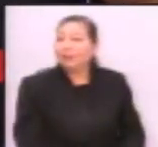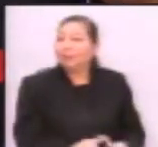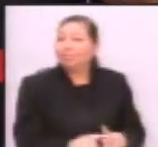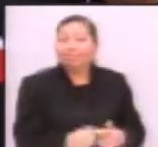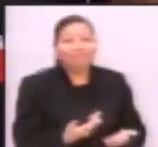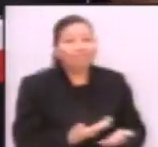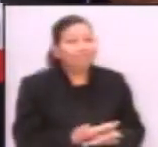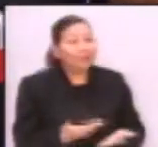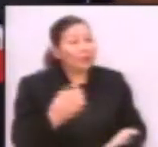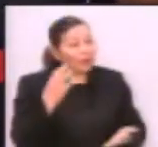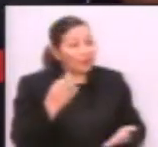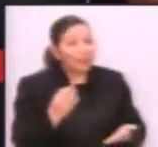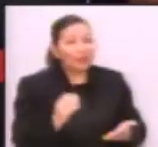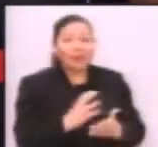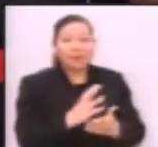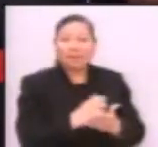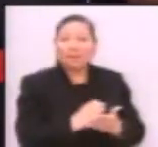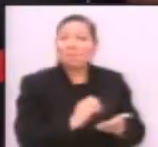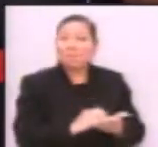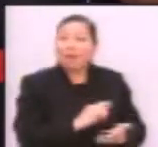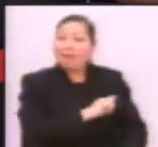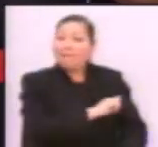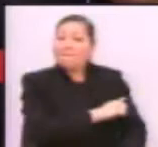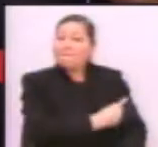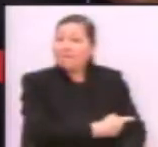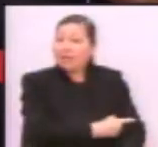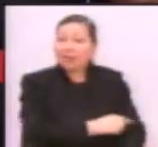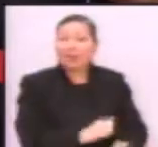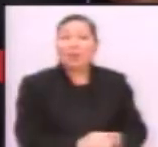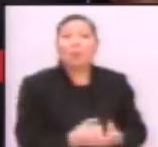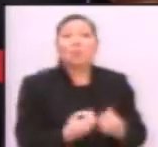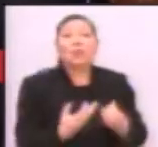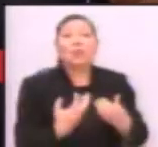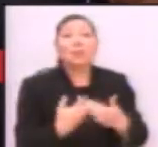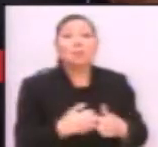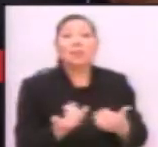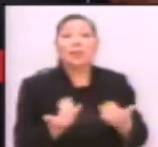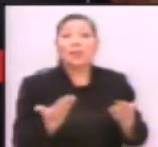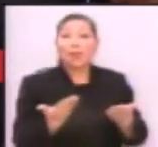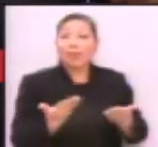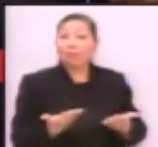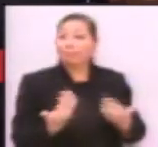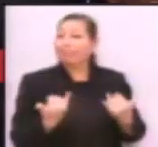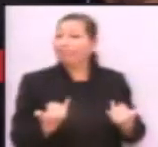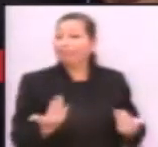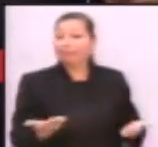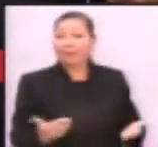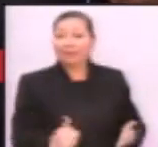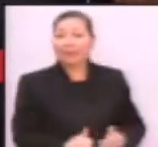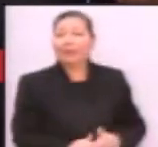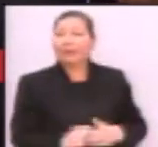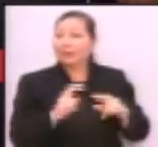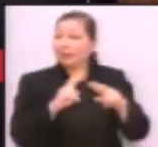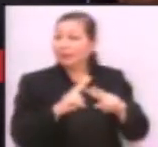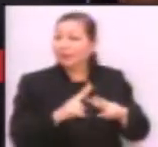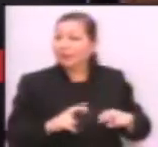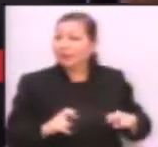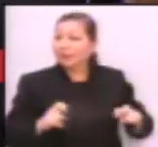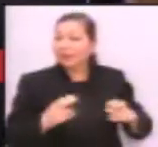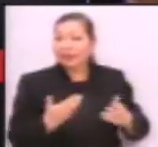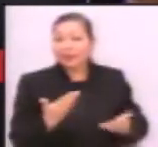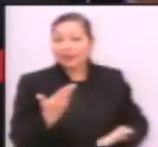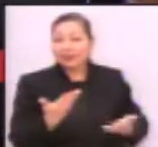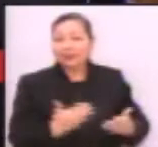Entonces, no aparece, señor, y yo creo que es una omisión muy fuerte, con lo cual muchas empresas que ahora no están investigadas o